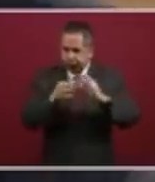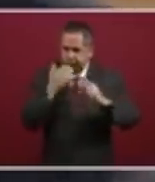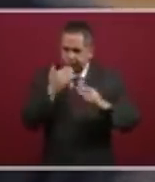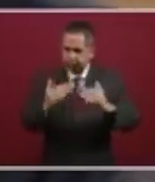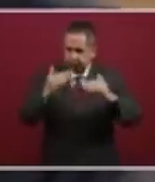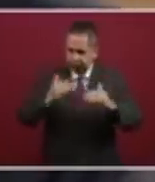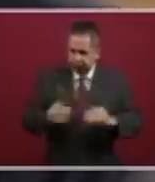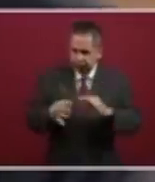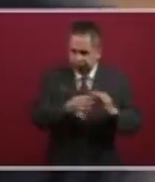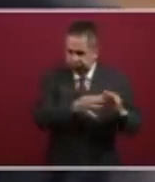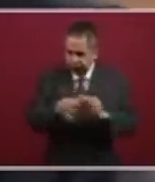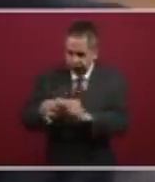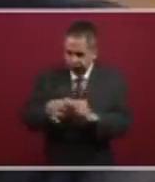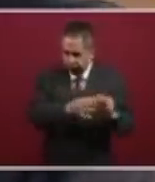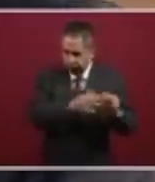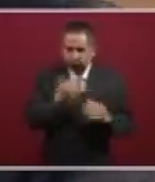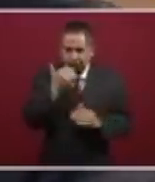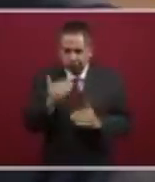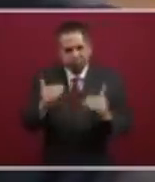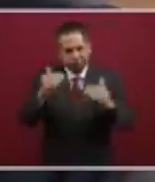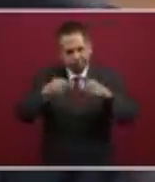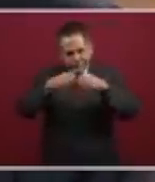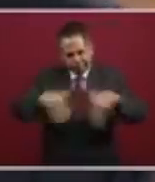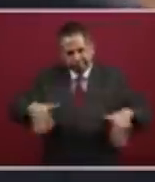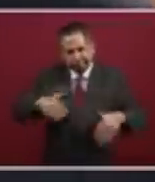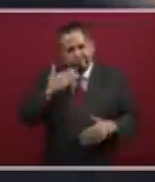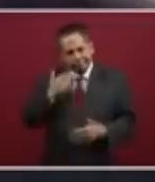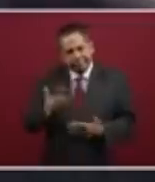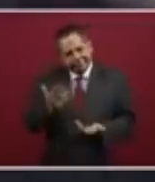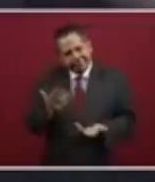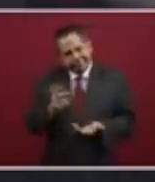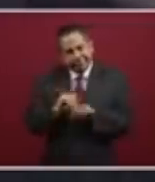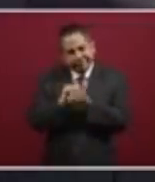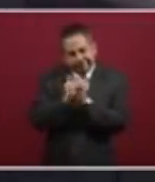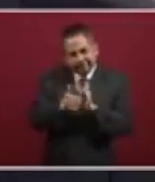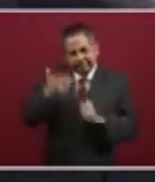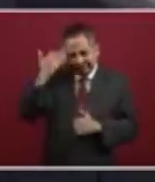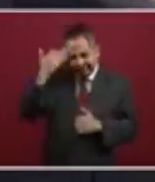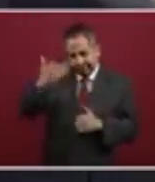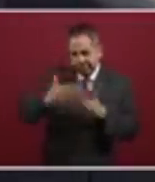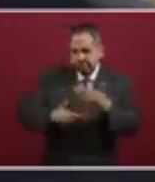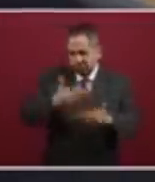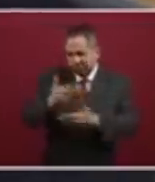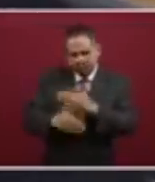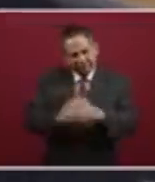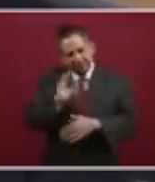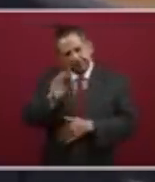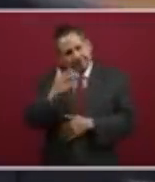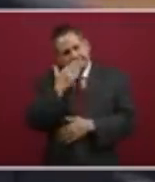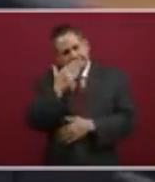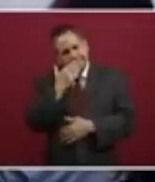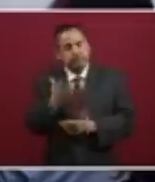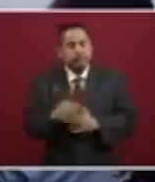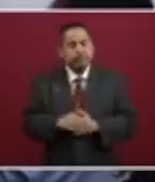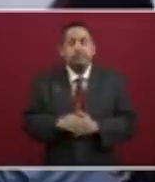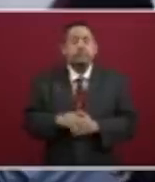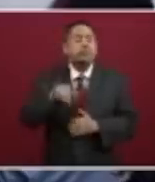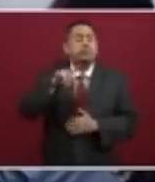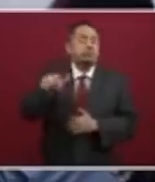Entonces, eso lleva tiempo, es un trabajo. Luego,